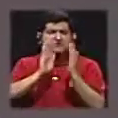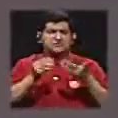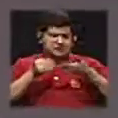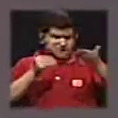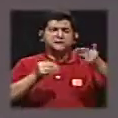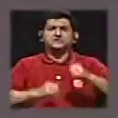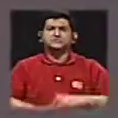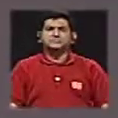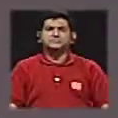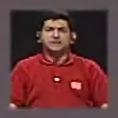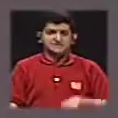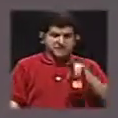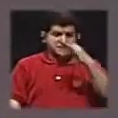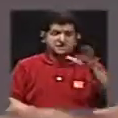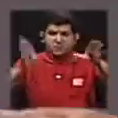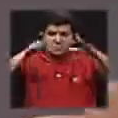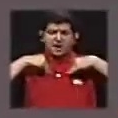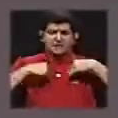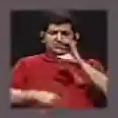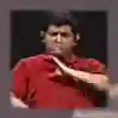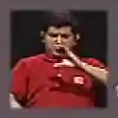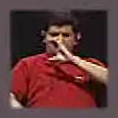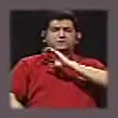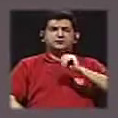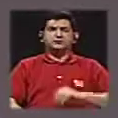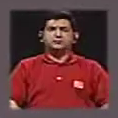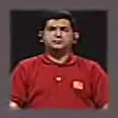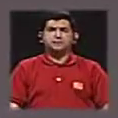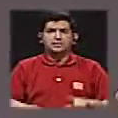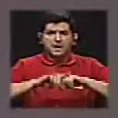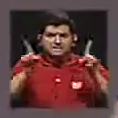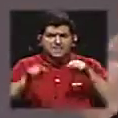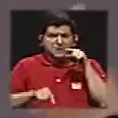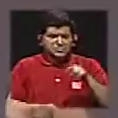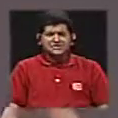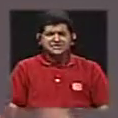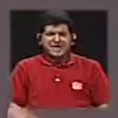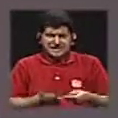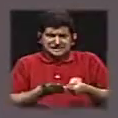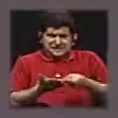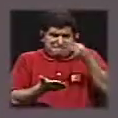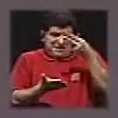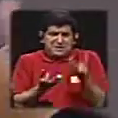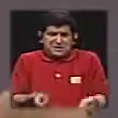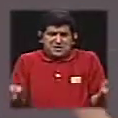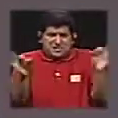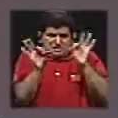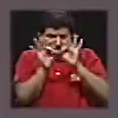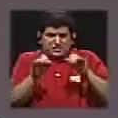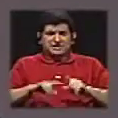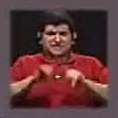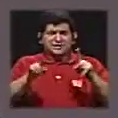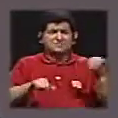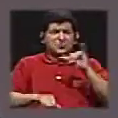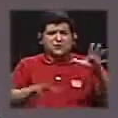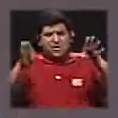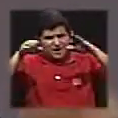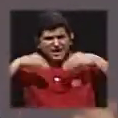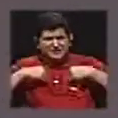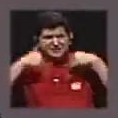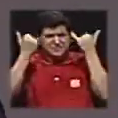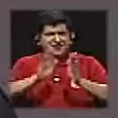enfrentó y para asumir la actitud que asumió. Pero digamos, ya si asume ese costo, que es un costo importante, claro, ¿por qué no asumir, digamos,